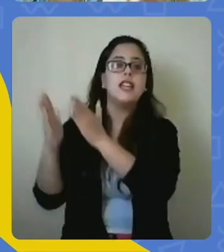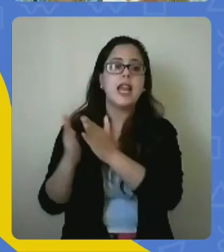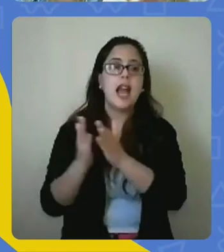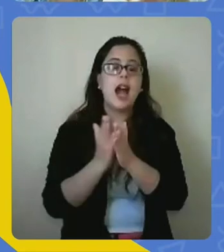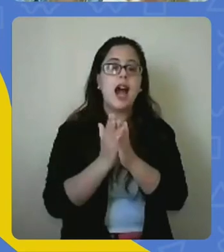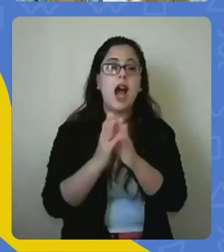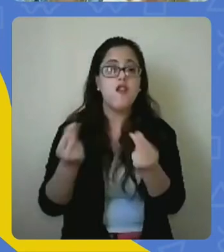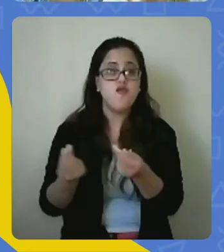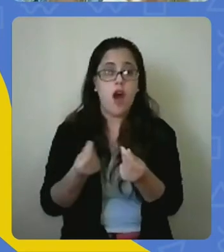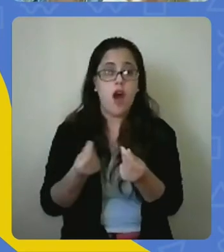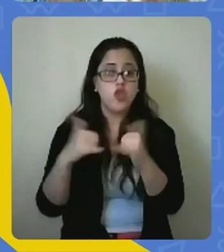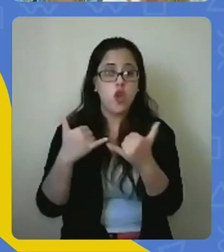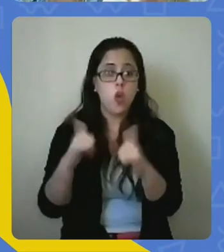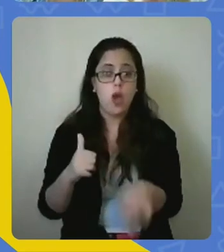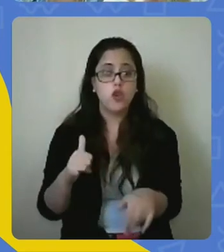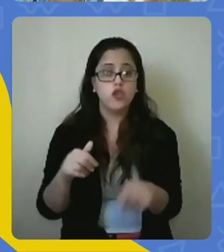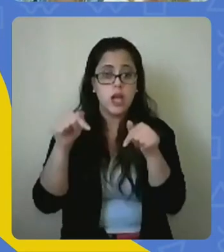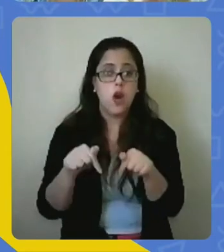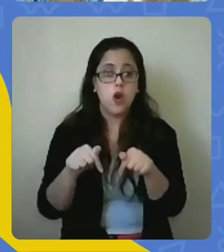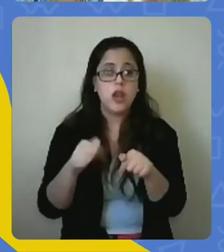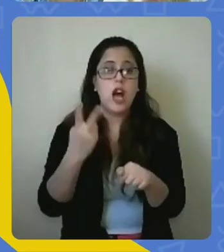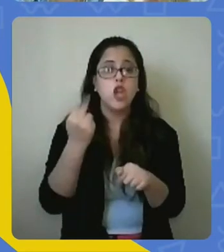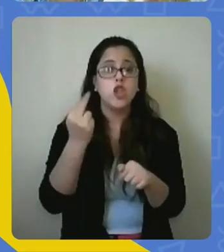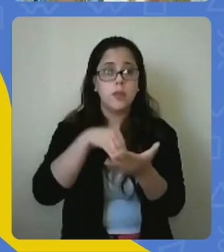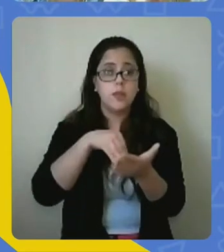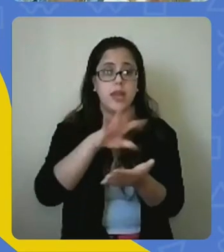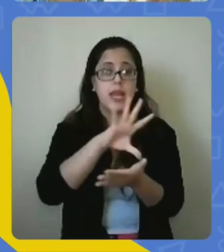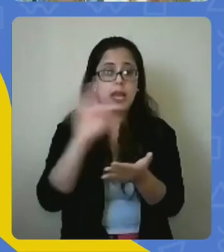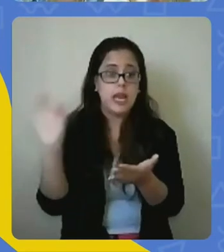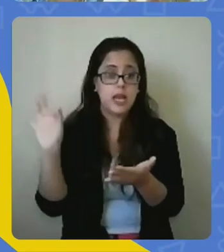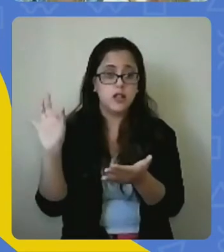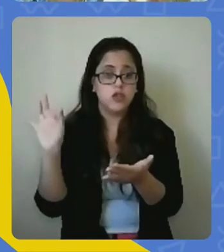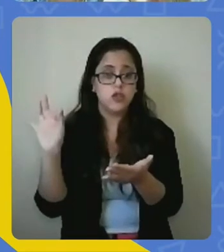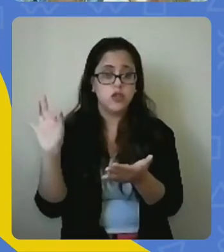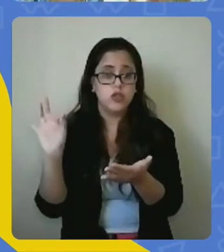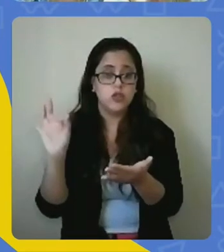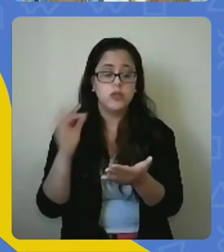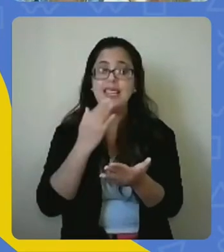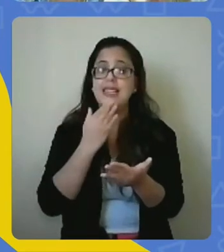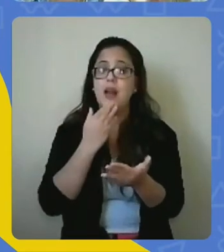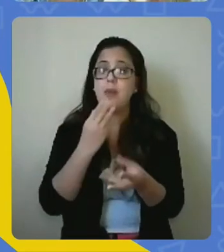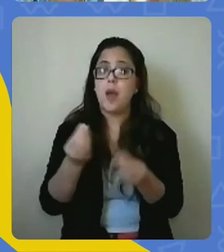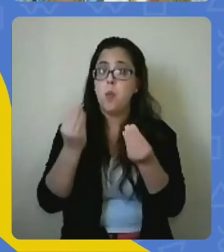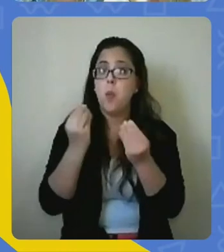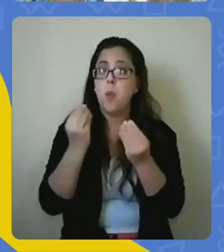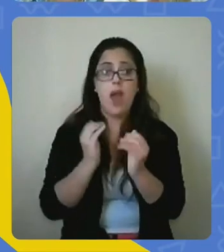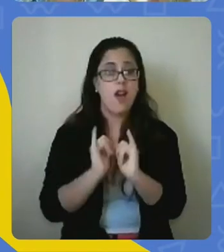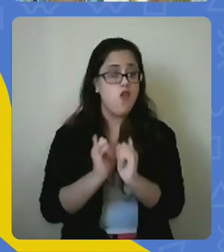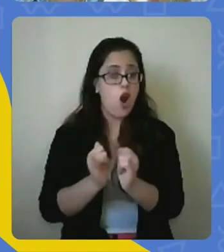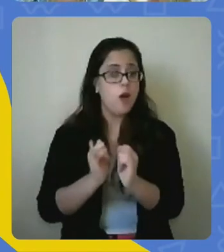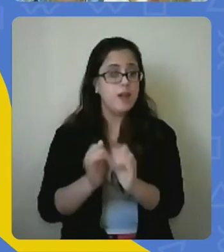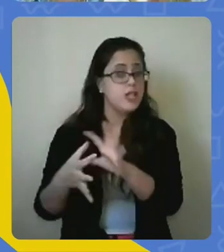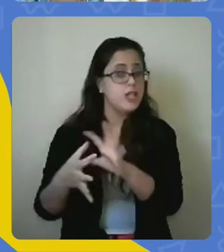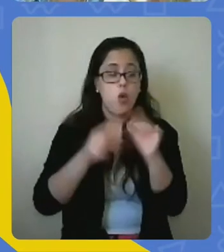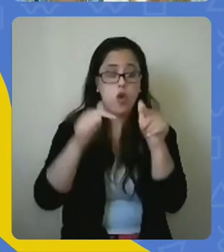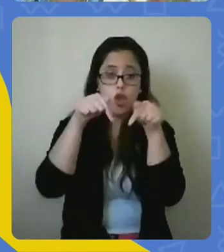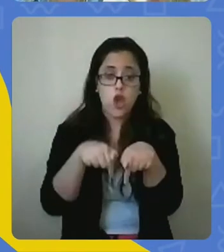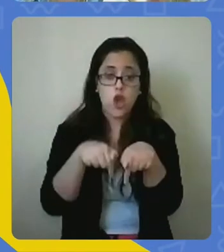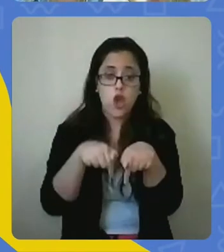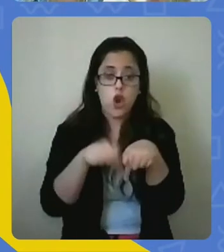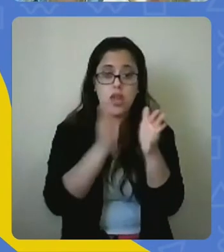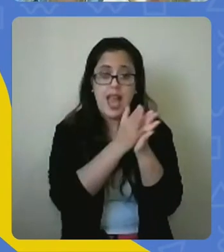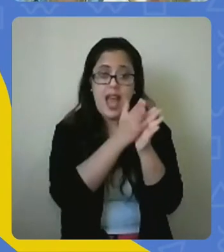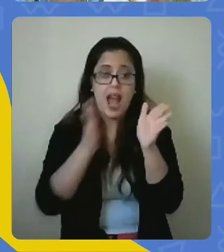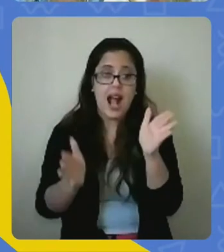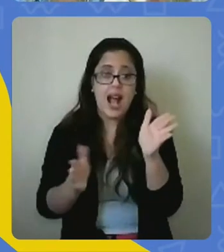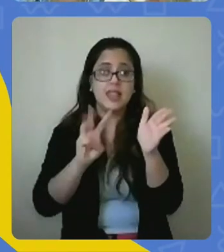en este momento es de 12.500, y tenemos una muy buena noticia, porque desde hoy hasta el 30 de